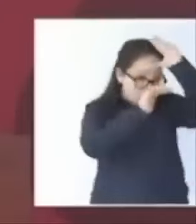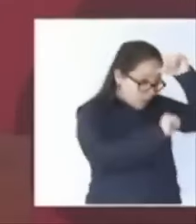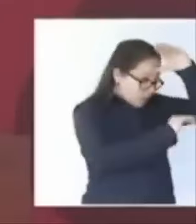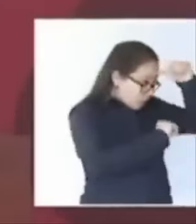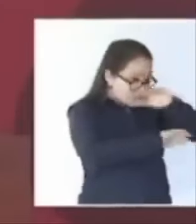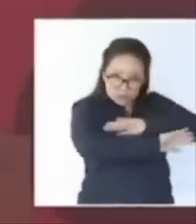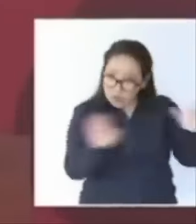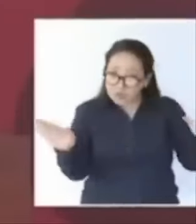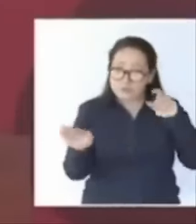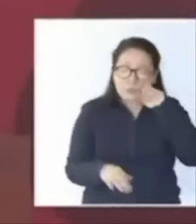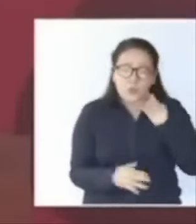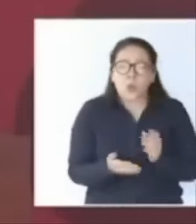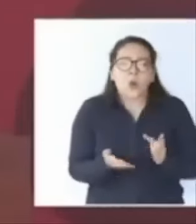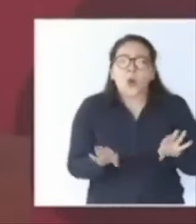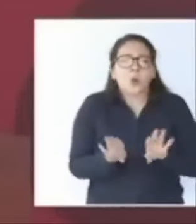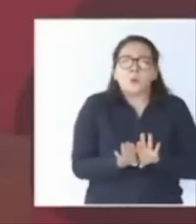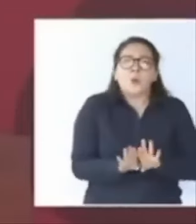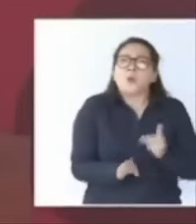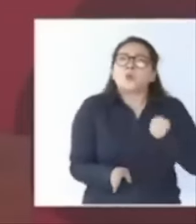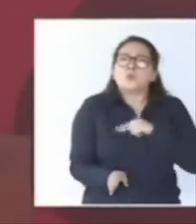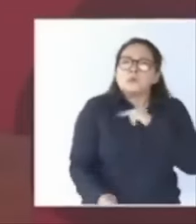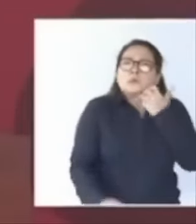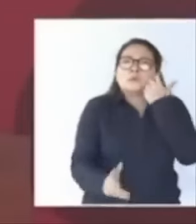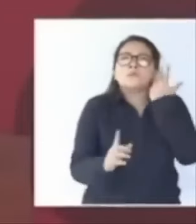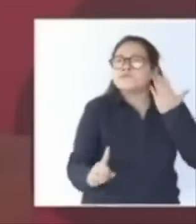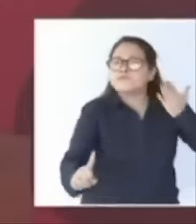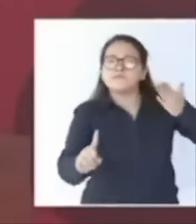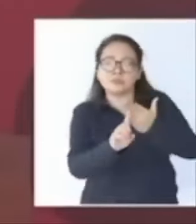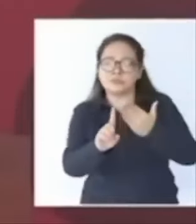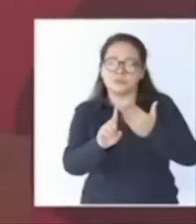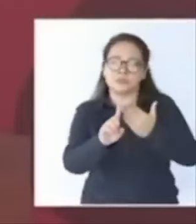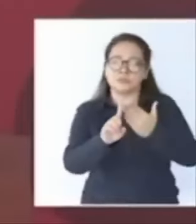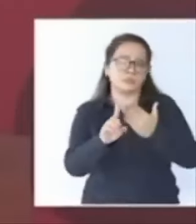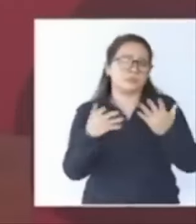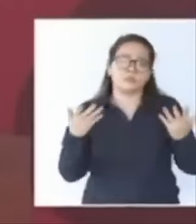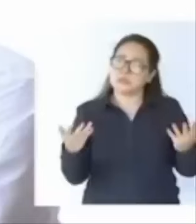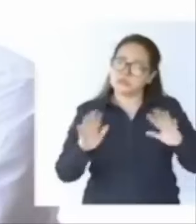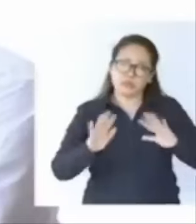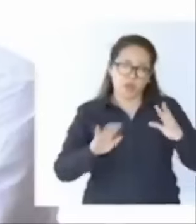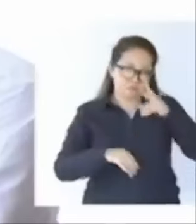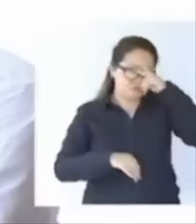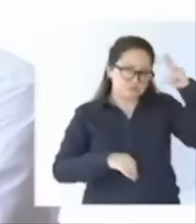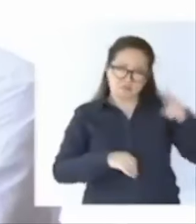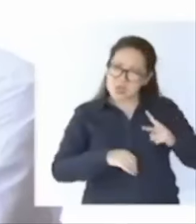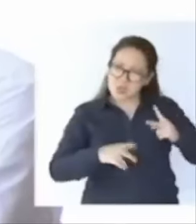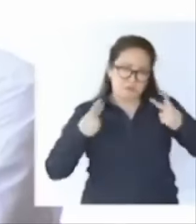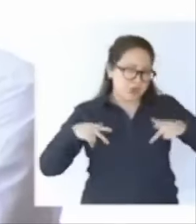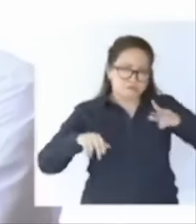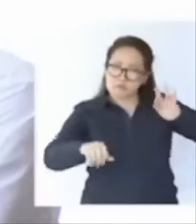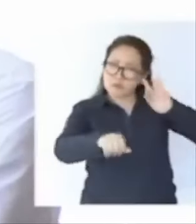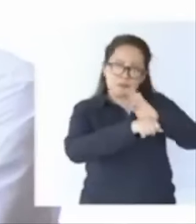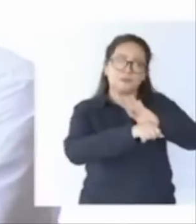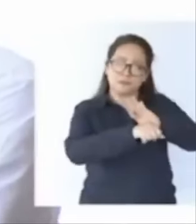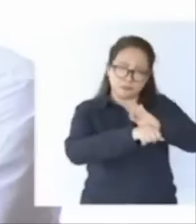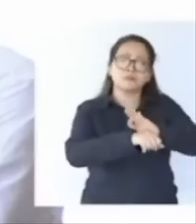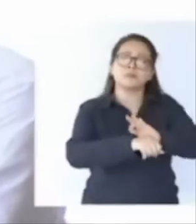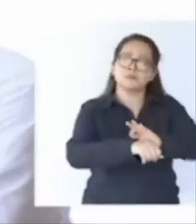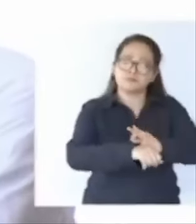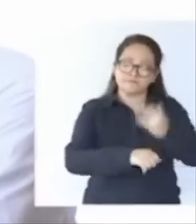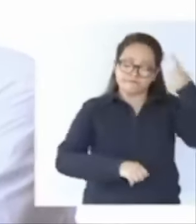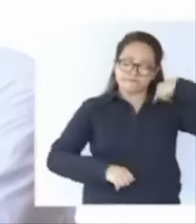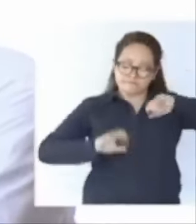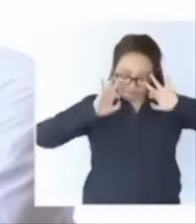como propósito la protección de nuestro pueblo con